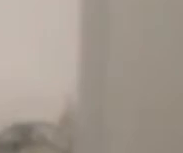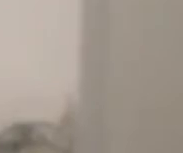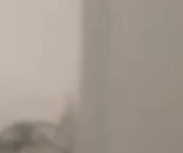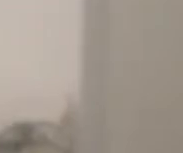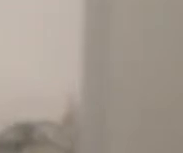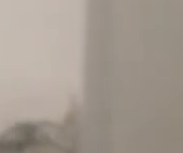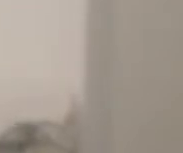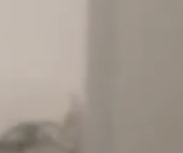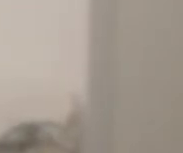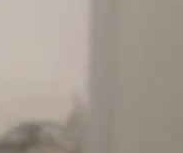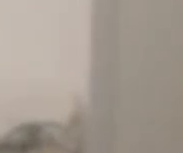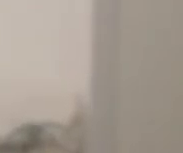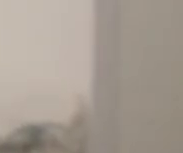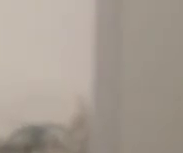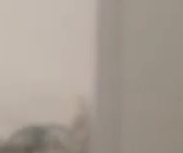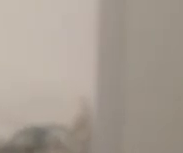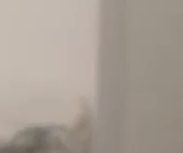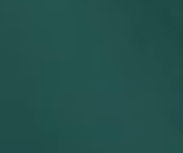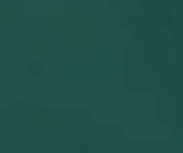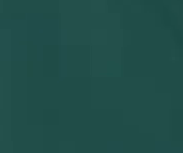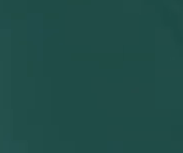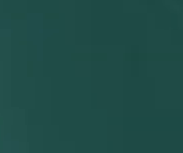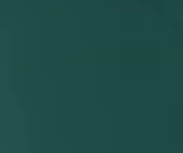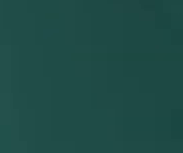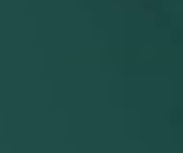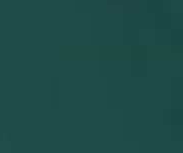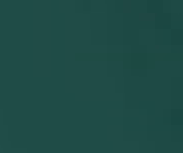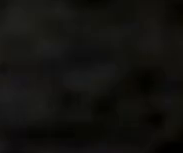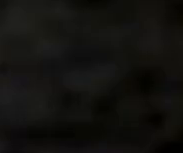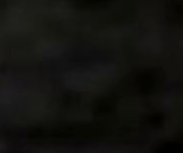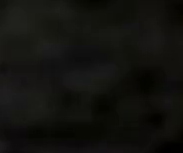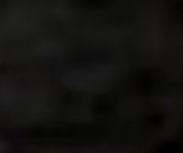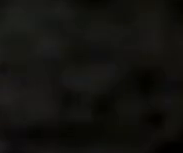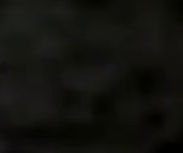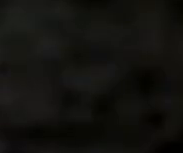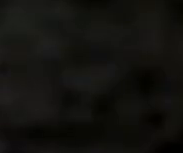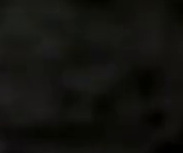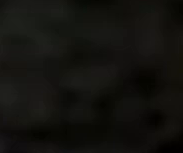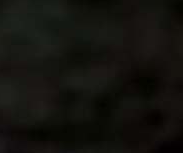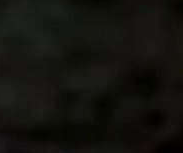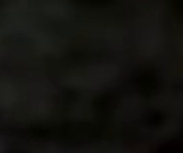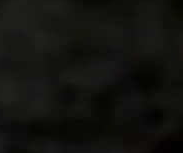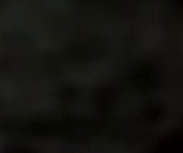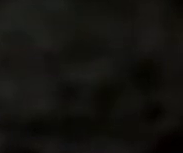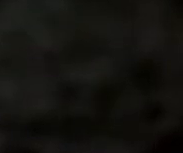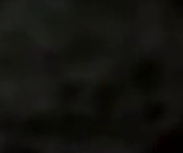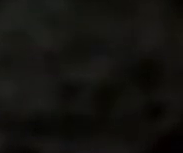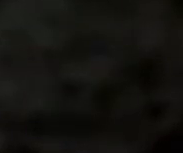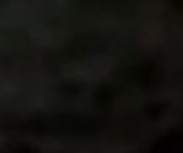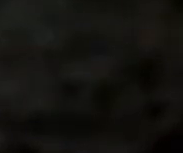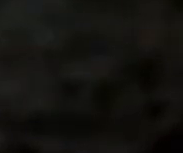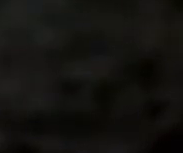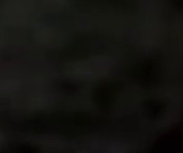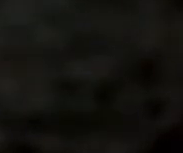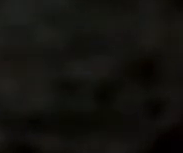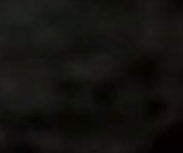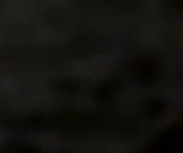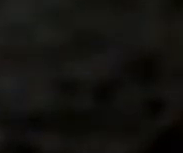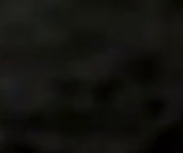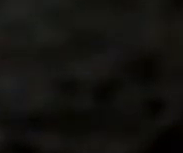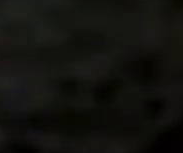atenderte. Frente al COVID, más vale prevenir. IMSS. Verás, te toca